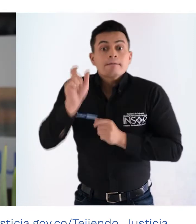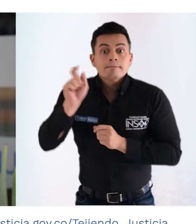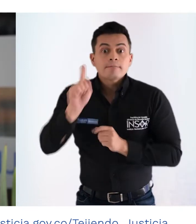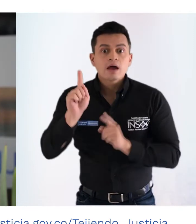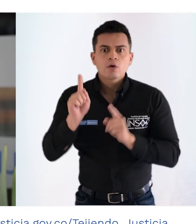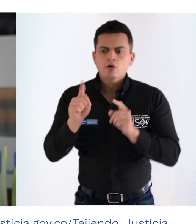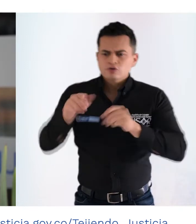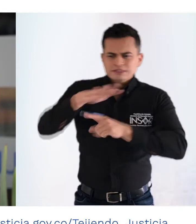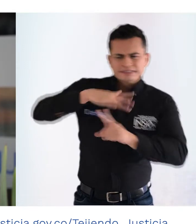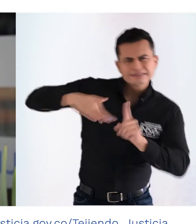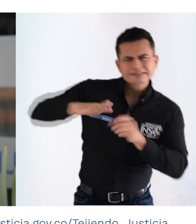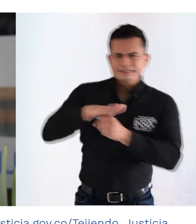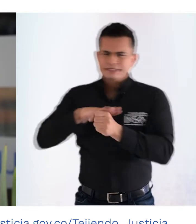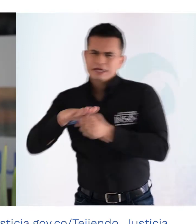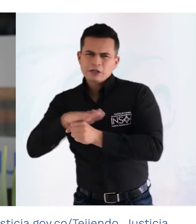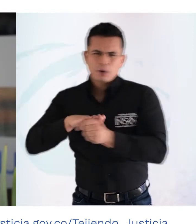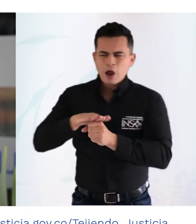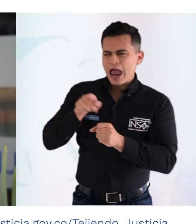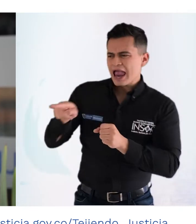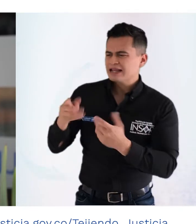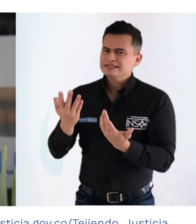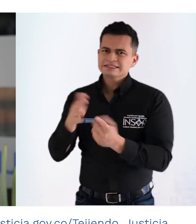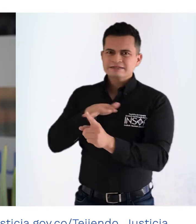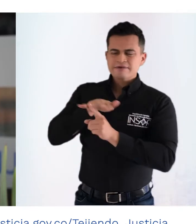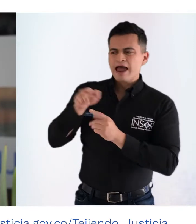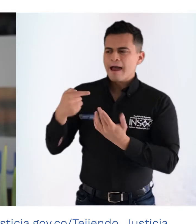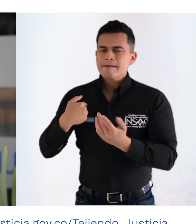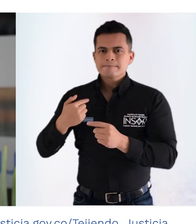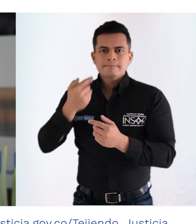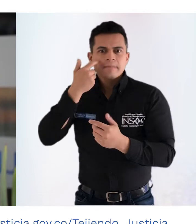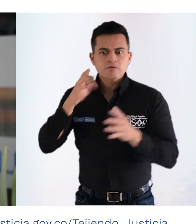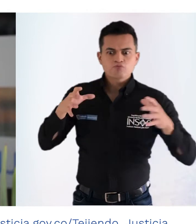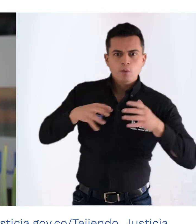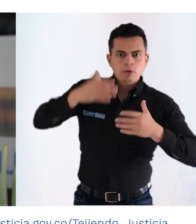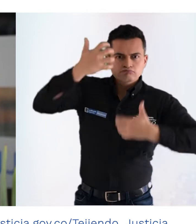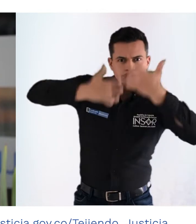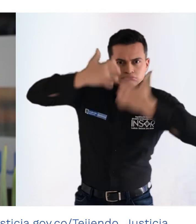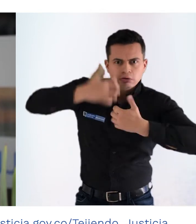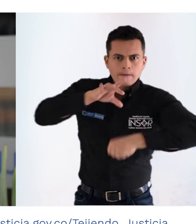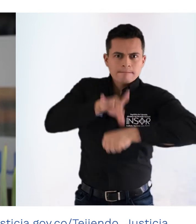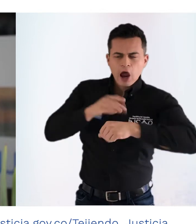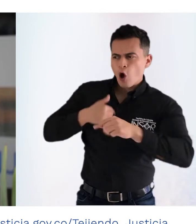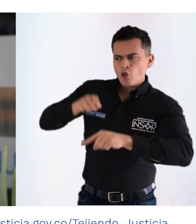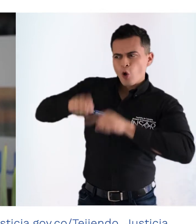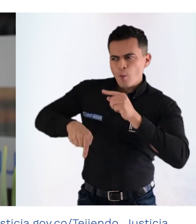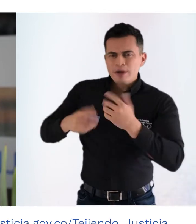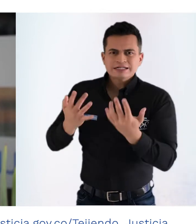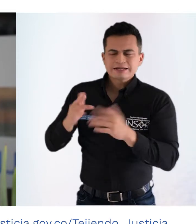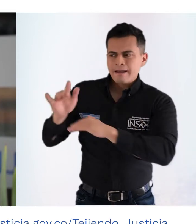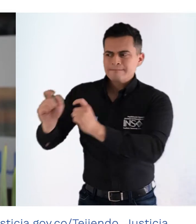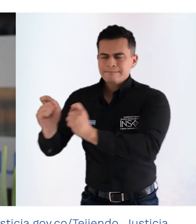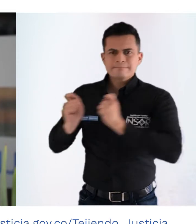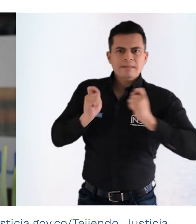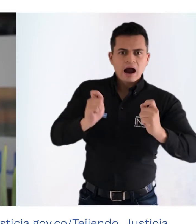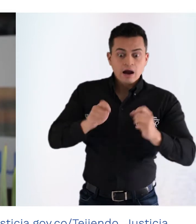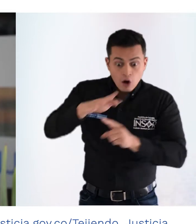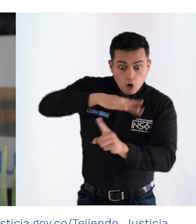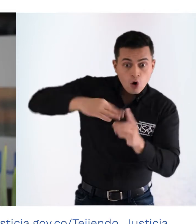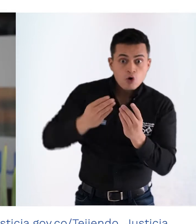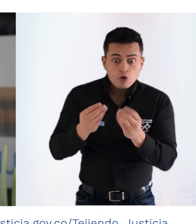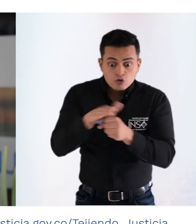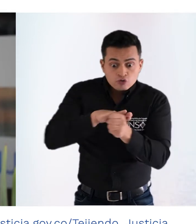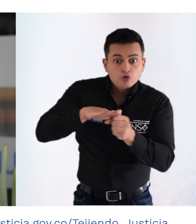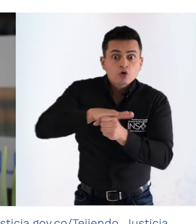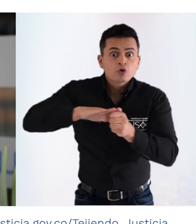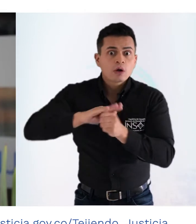sino las situaciones que acompañaron que la persona eventualmente, y a través del ente médico que estableció el examen de peritazgo de medicina